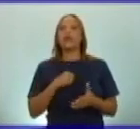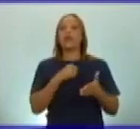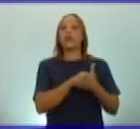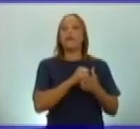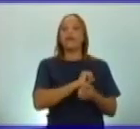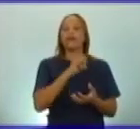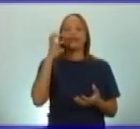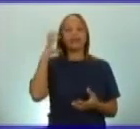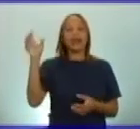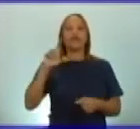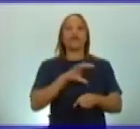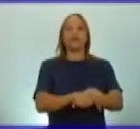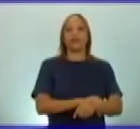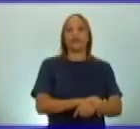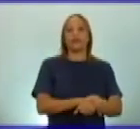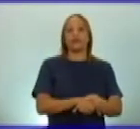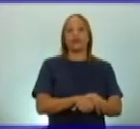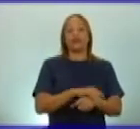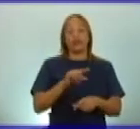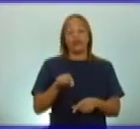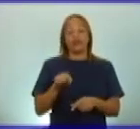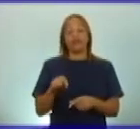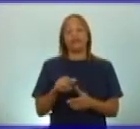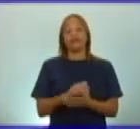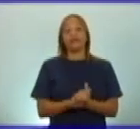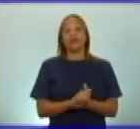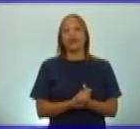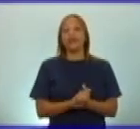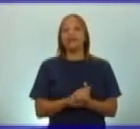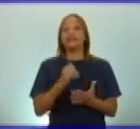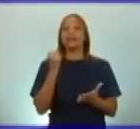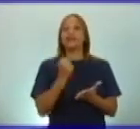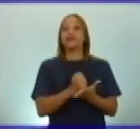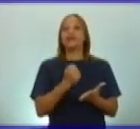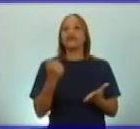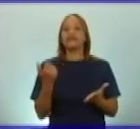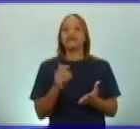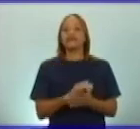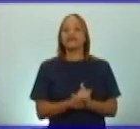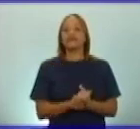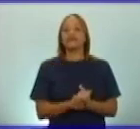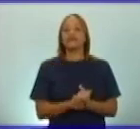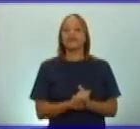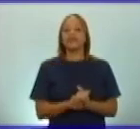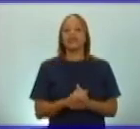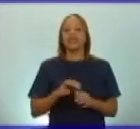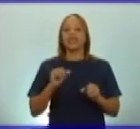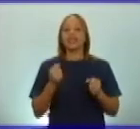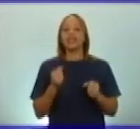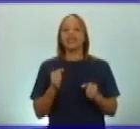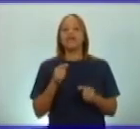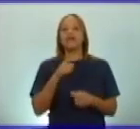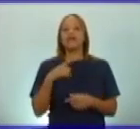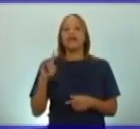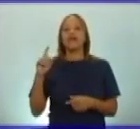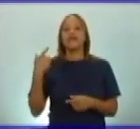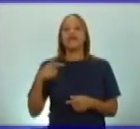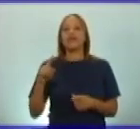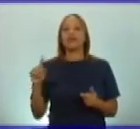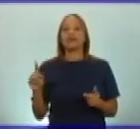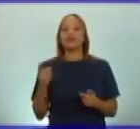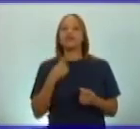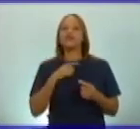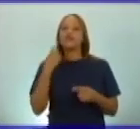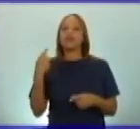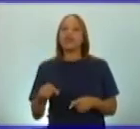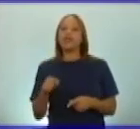fue encarcelado. Y con Adolfo Hitler se establece en Alemania el régimen fascista, un régimen humano, un